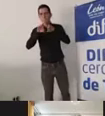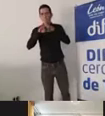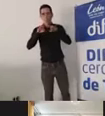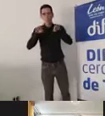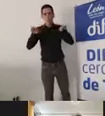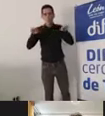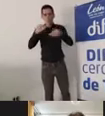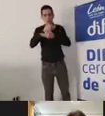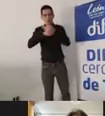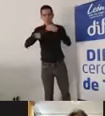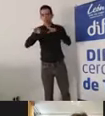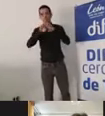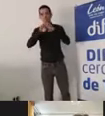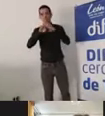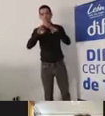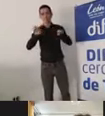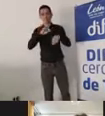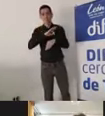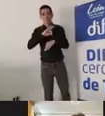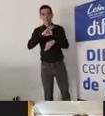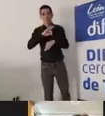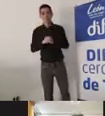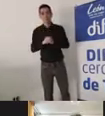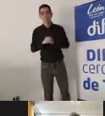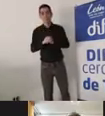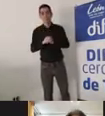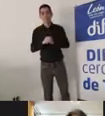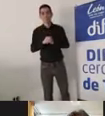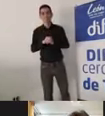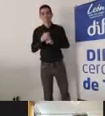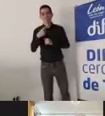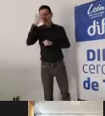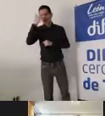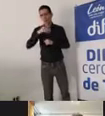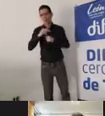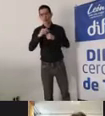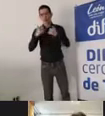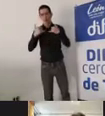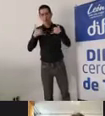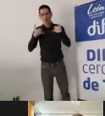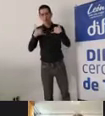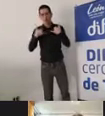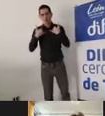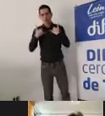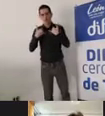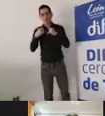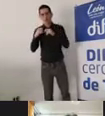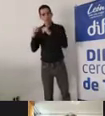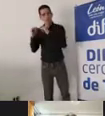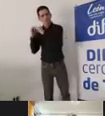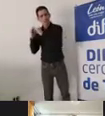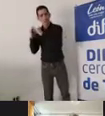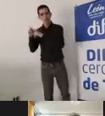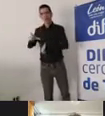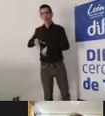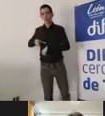que tradicionalmente la relación entre los jóvenes ha sido una relación de desconfianza. No hay una confianza sobre las instituciones. Y eso tenemos que recuperarlo porque